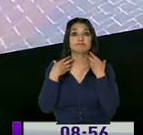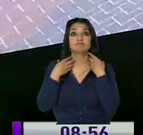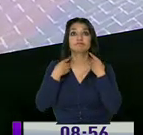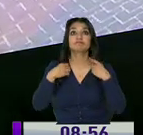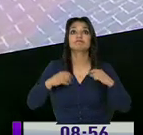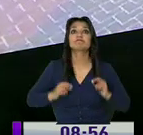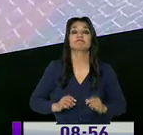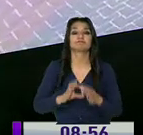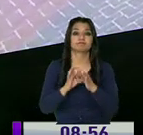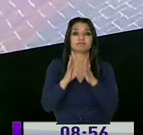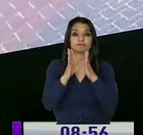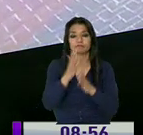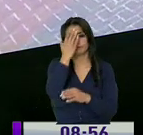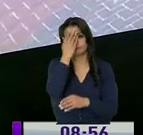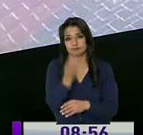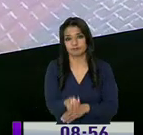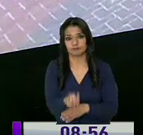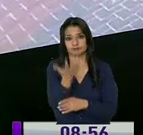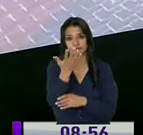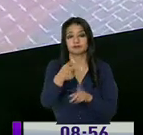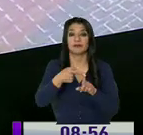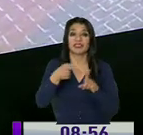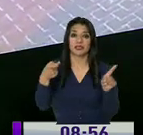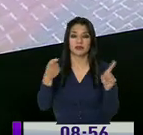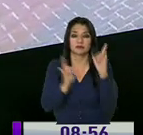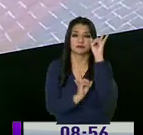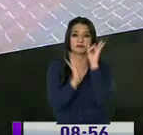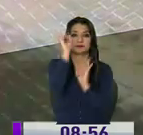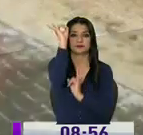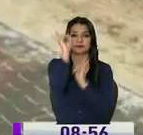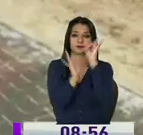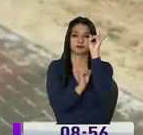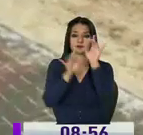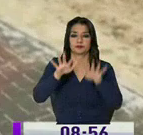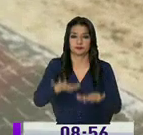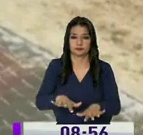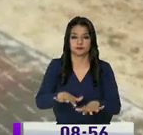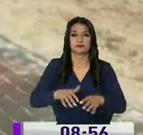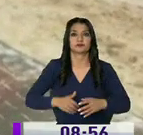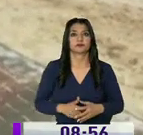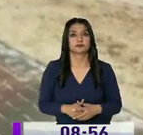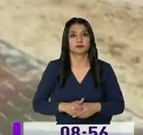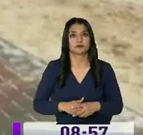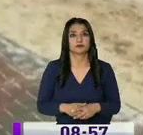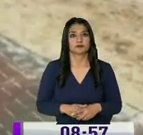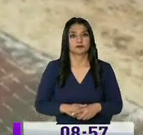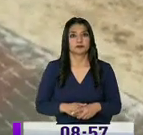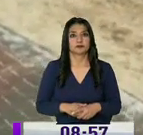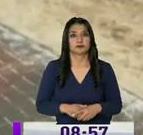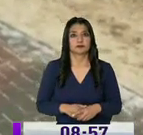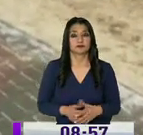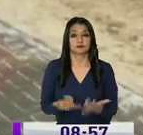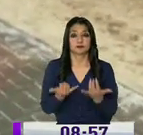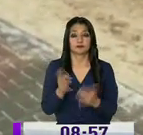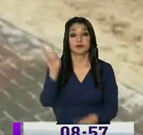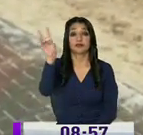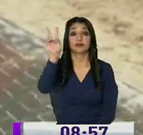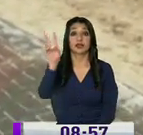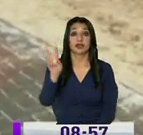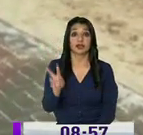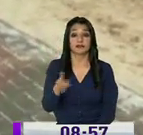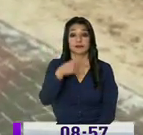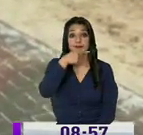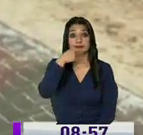muy buenos días. Nos encontramos desde el balneario del Cantón Salinas, donde en este viernes, este día de